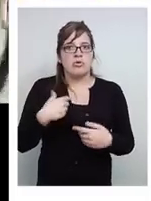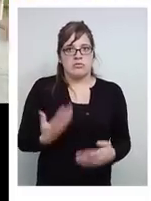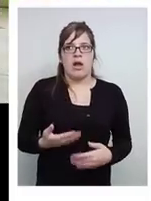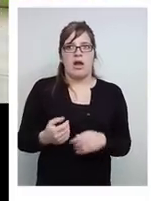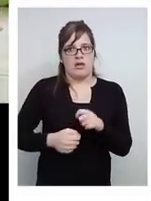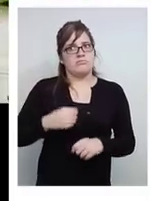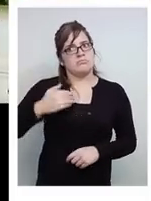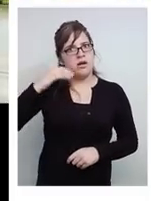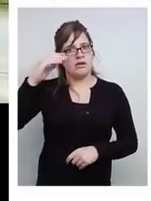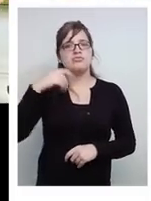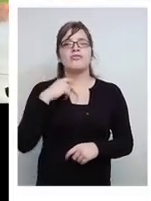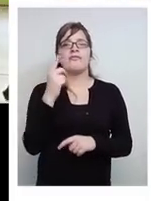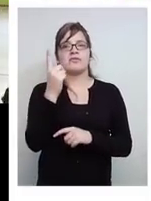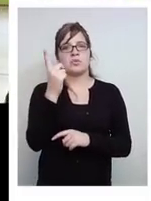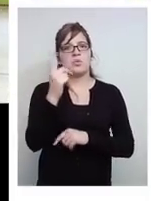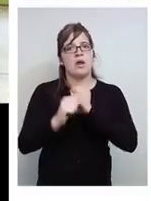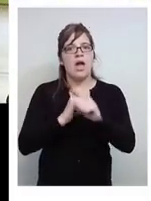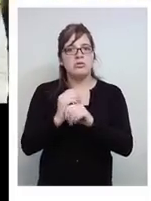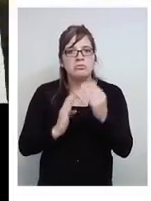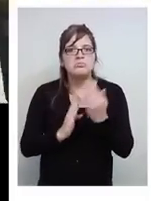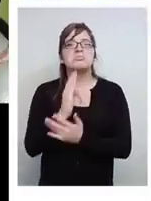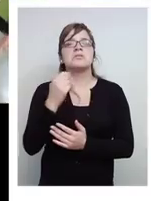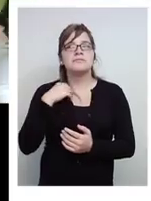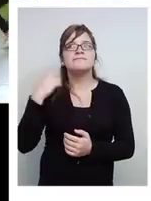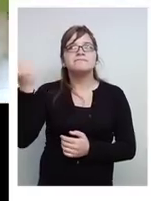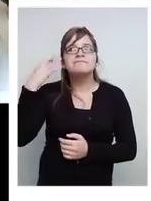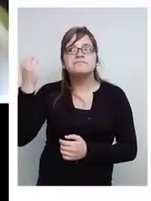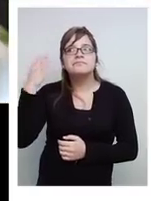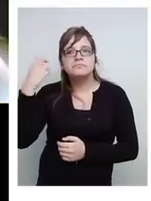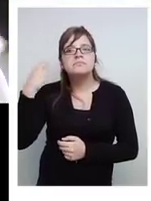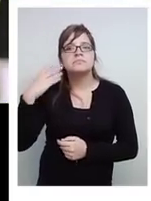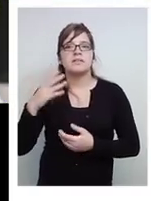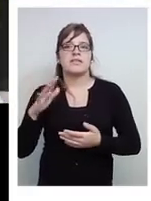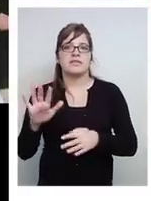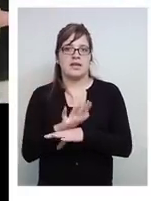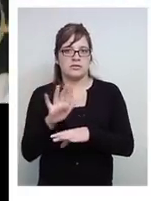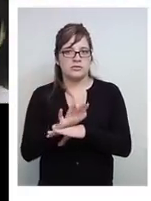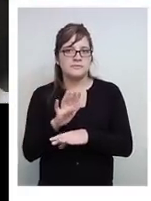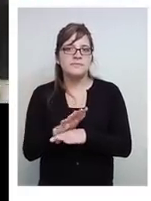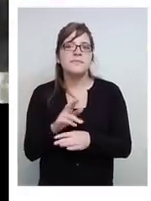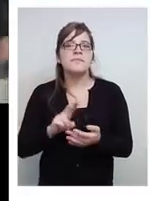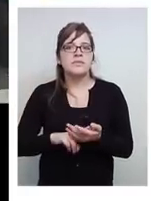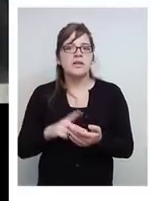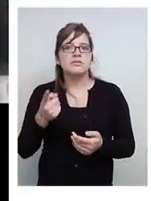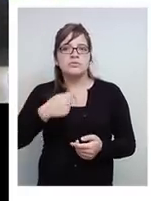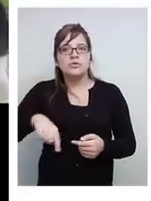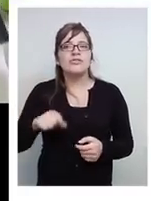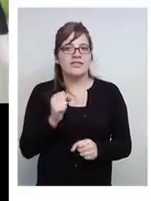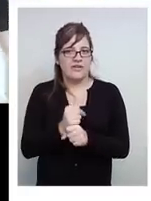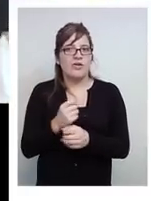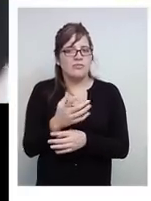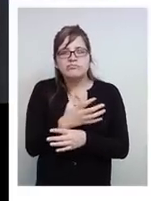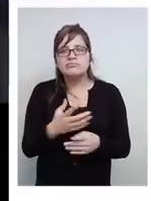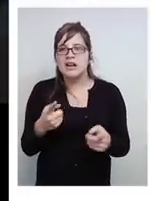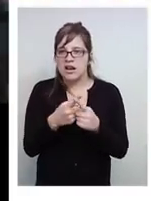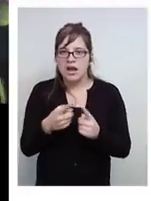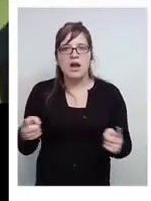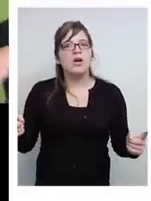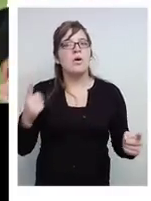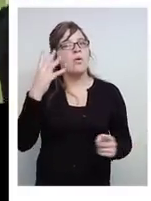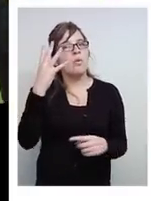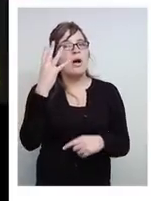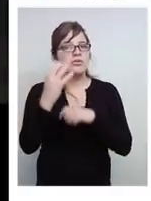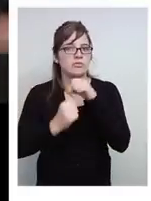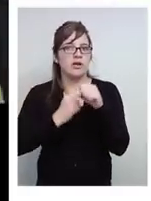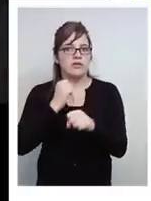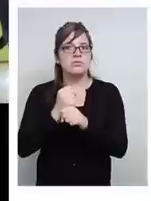cuando ya era bastante grande. Yo tenía 21 años cuando empecé. Entonces fue un trabajo súper duro por 4 años,